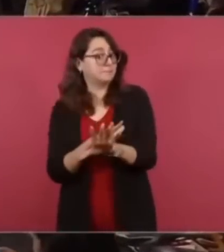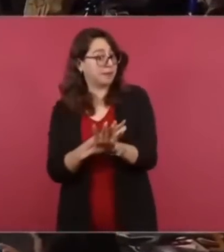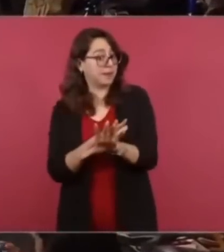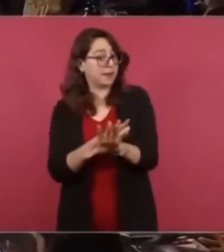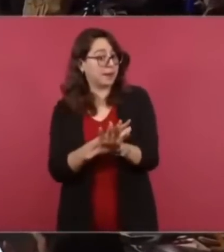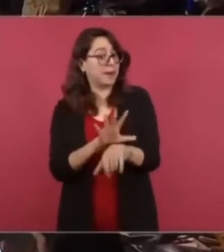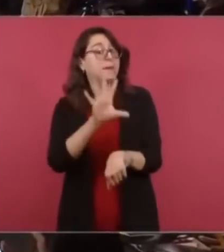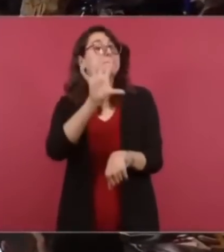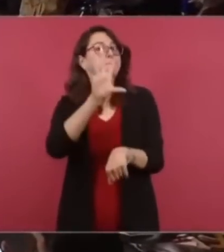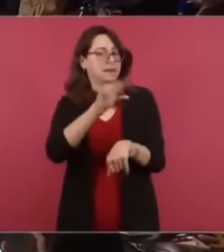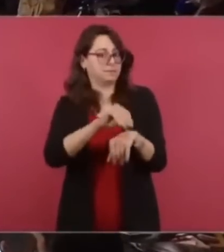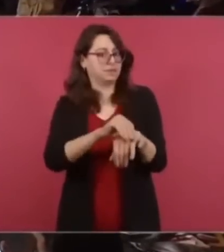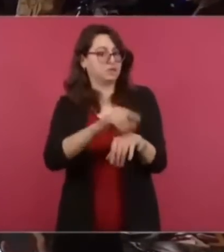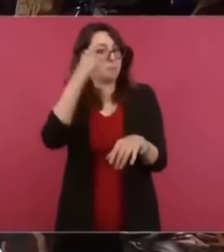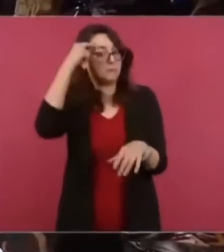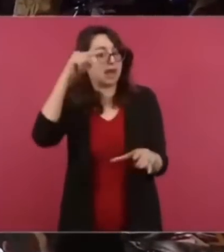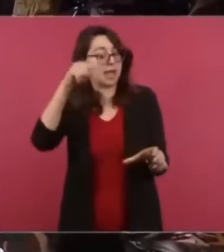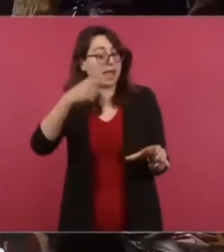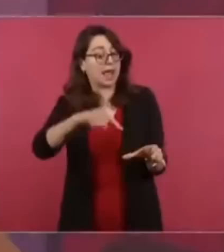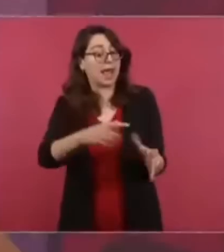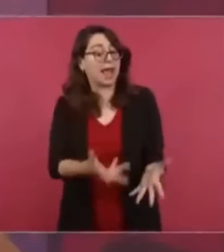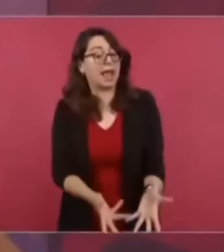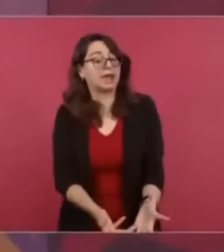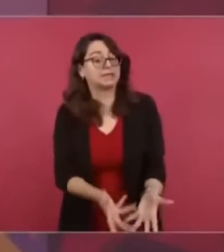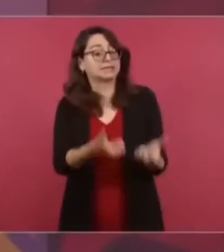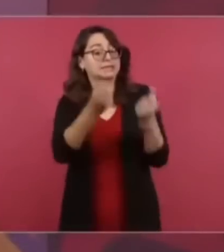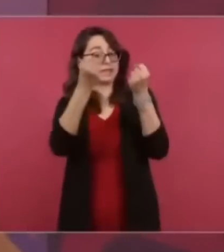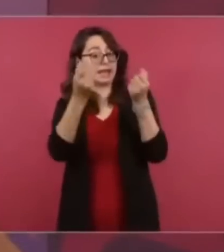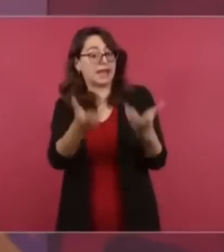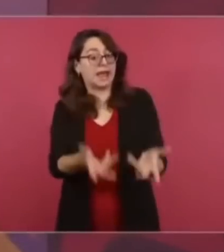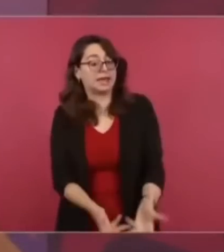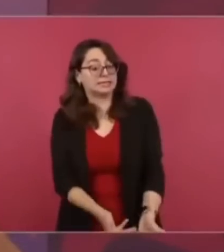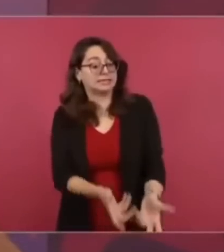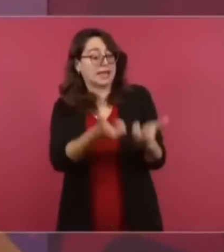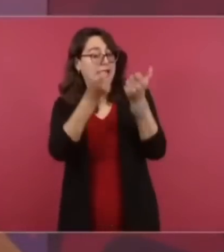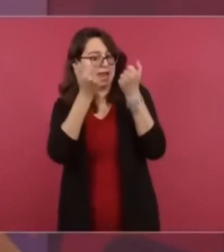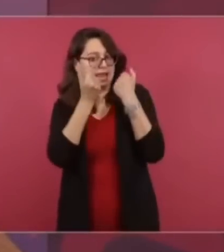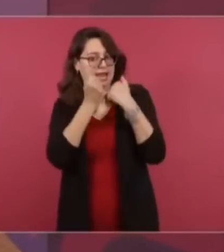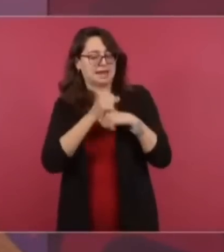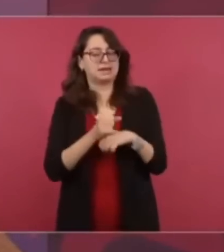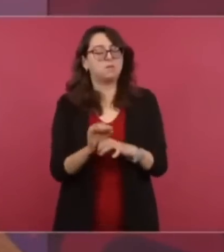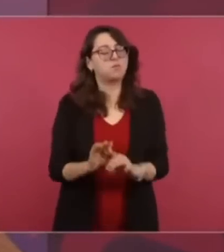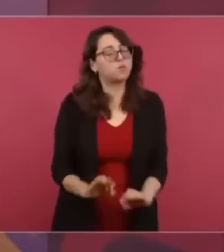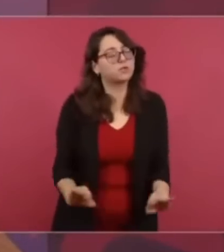Mucha gente se creyó todo eso, ¿no? Porque era una campaña fuertísima.